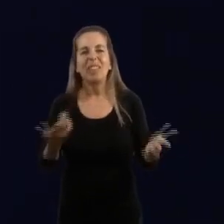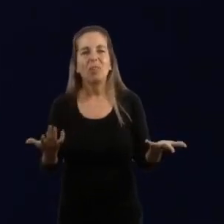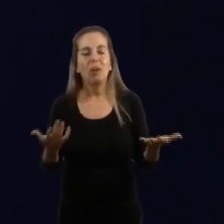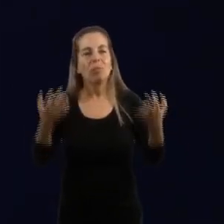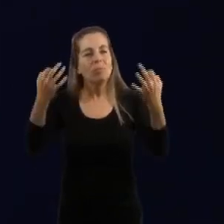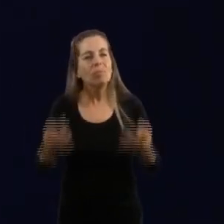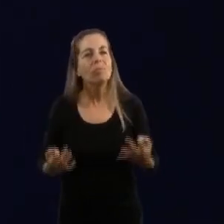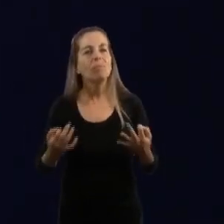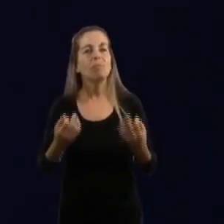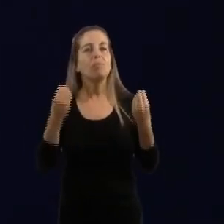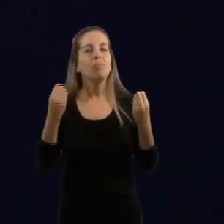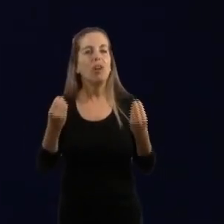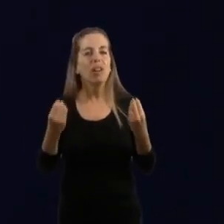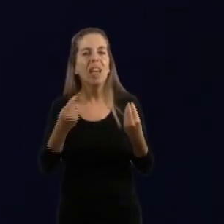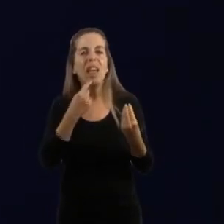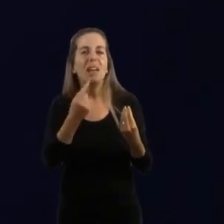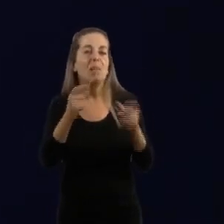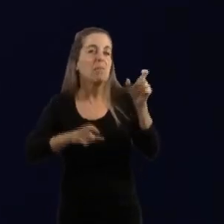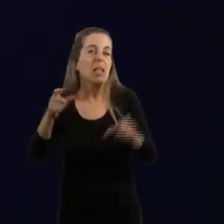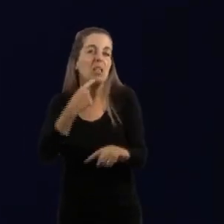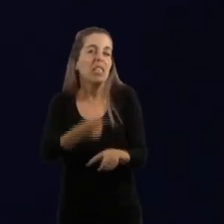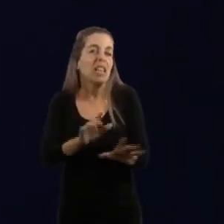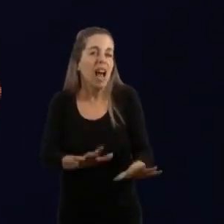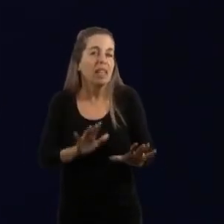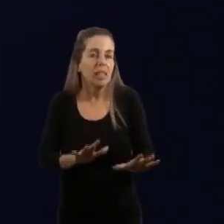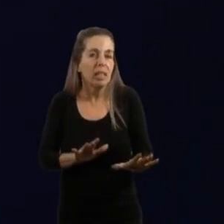lo dicen, porque